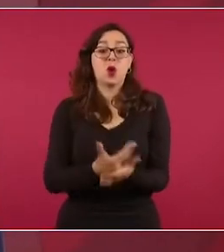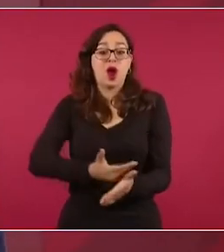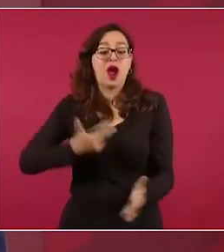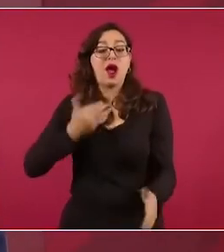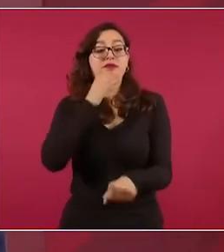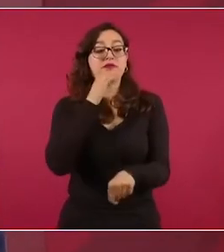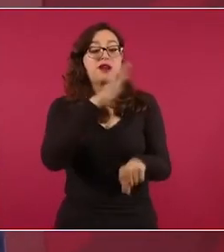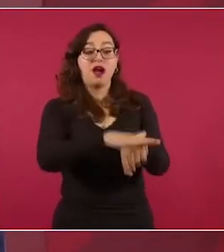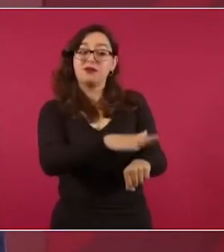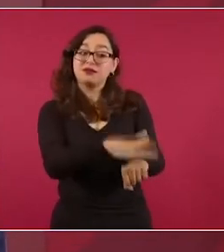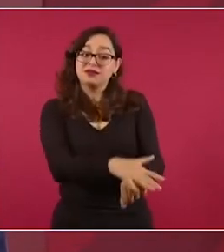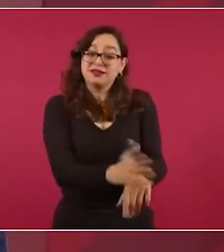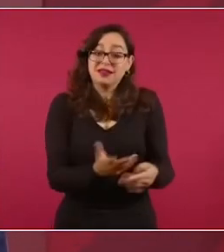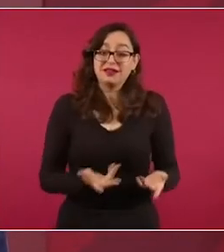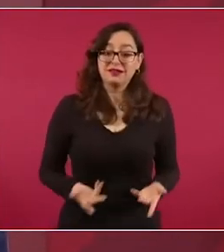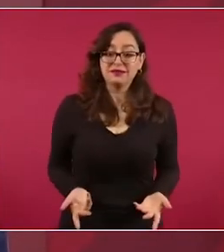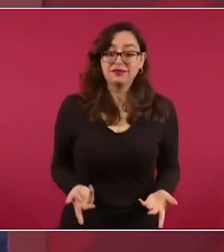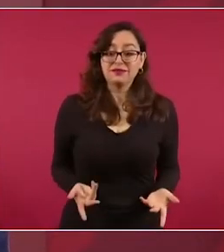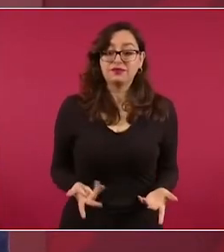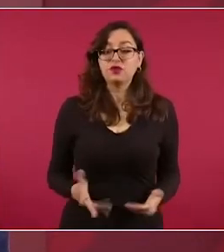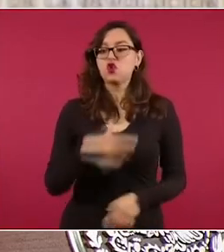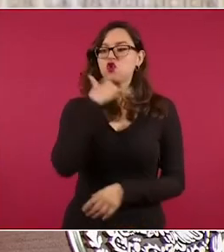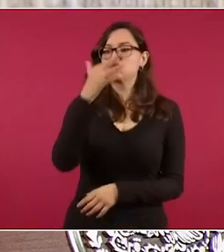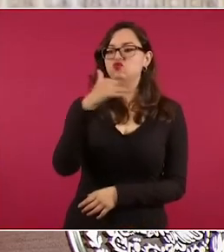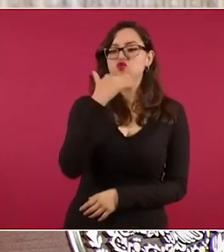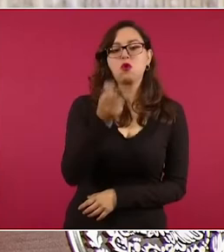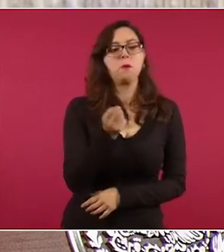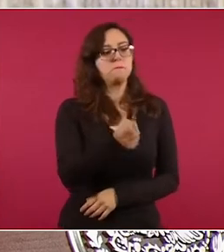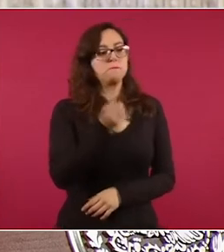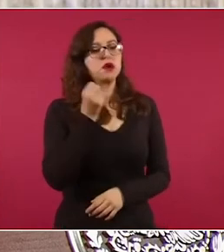el régimen de corrupción, de privilegios.